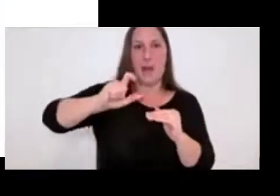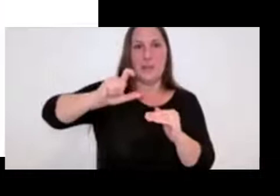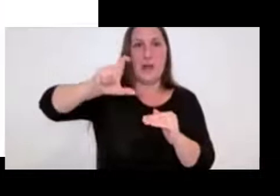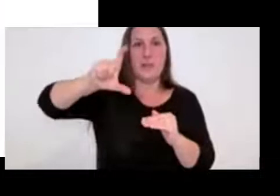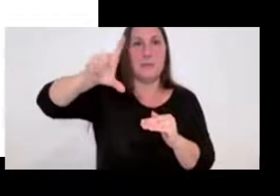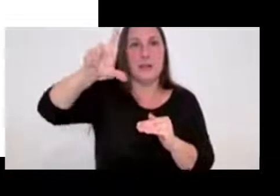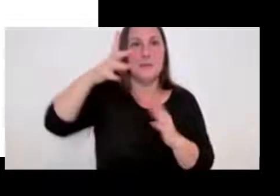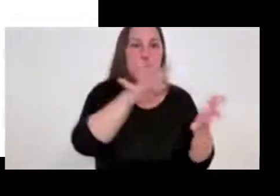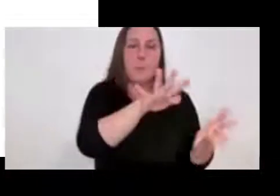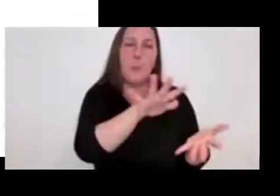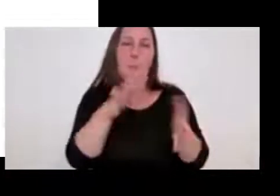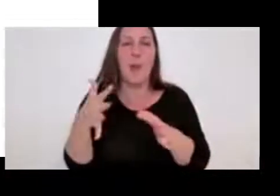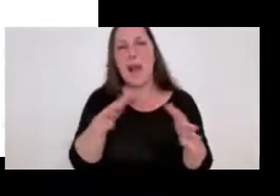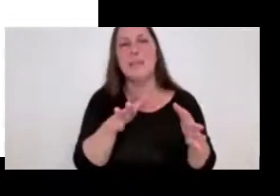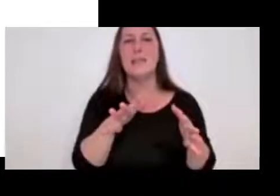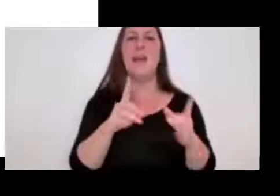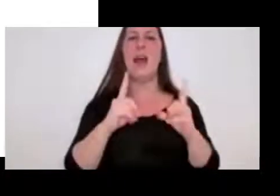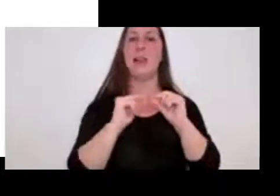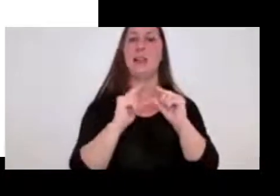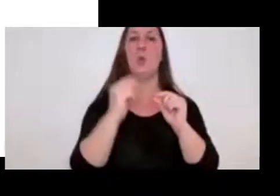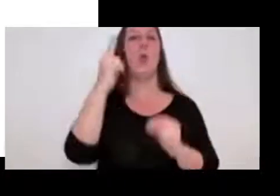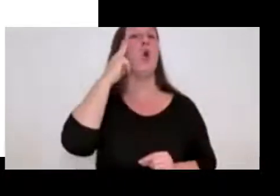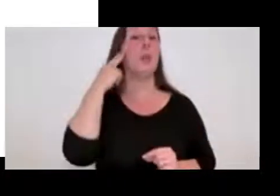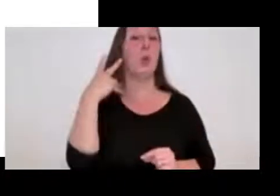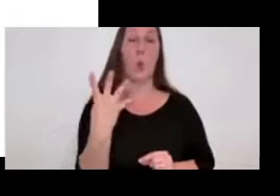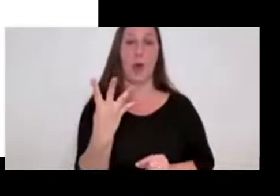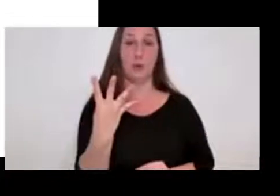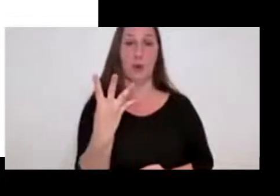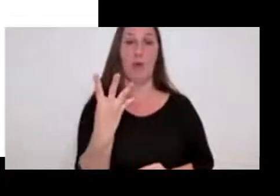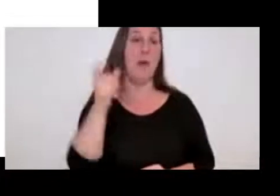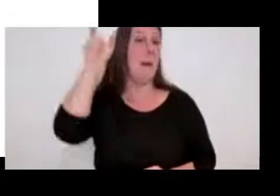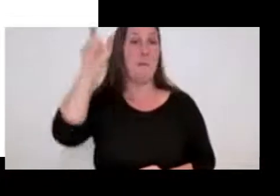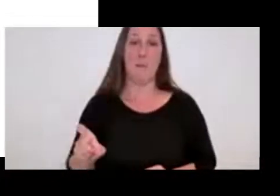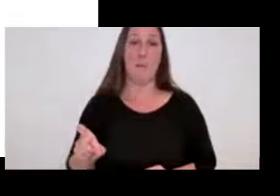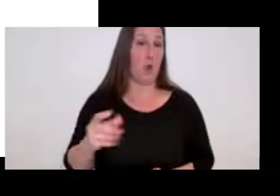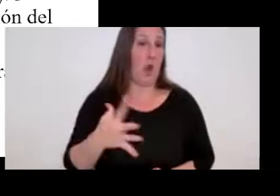asimila, ¿sí?, a lo que es el artículo 94 para una persona humana.